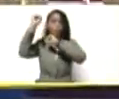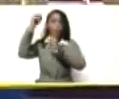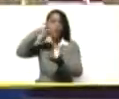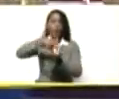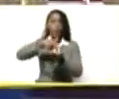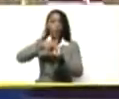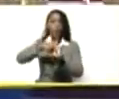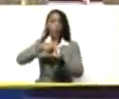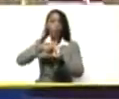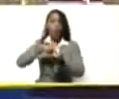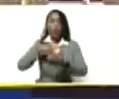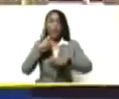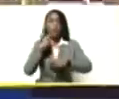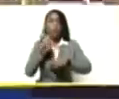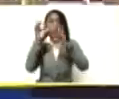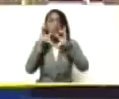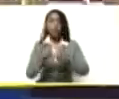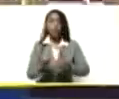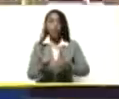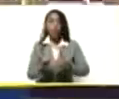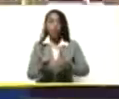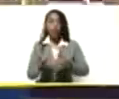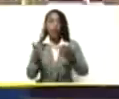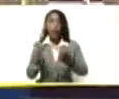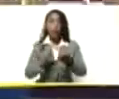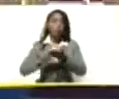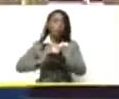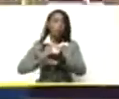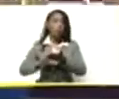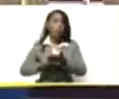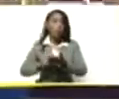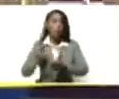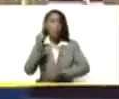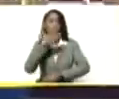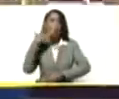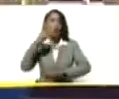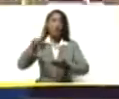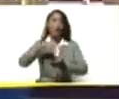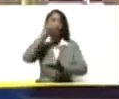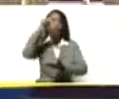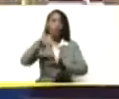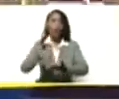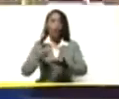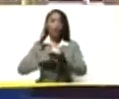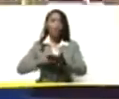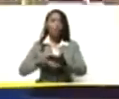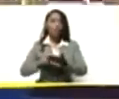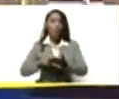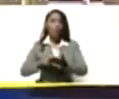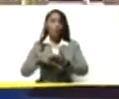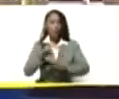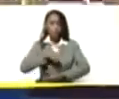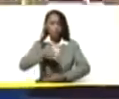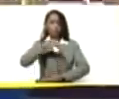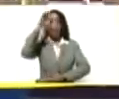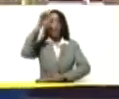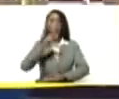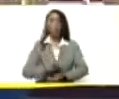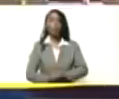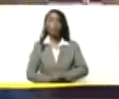influyó decisivamente en la recuperación del orgullo nacional en la recuperación de la espiritualidad